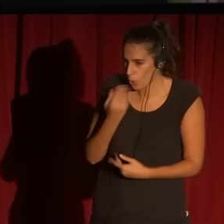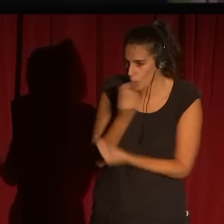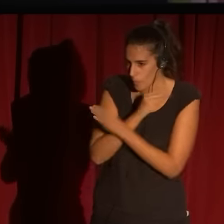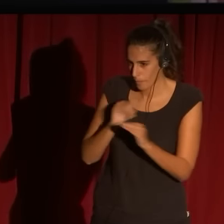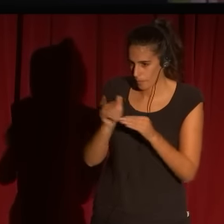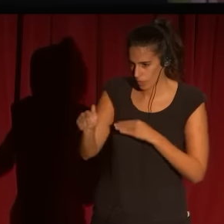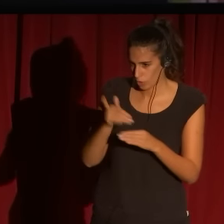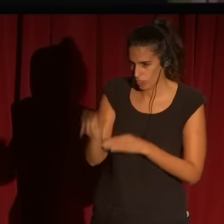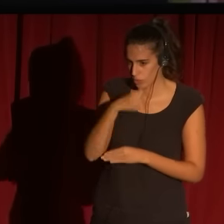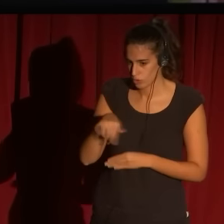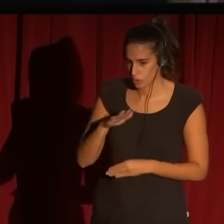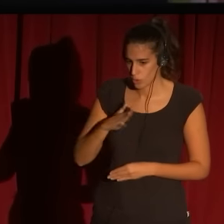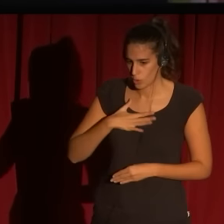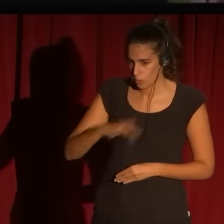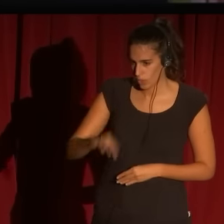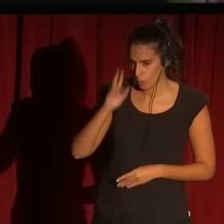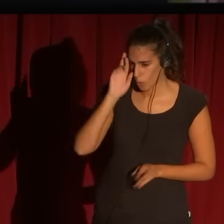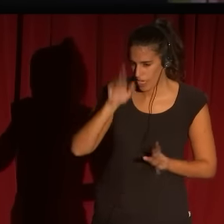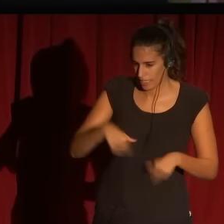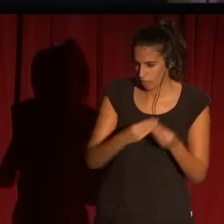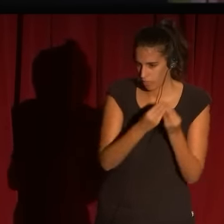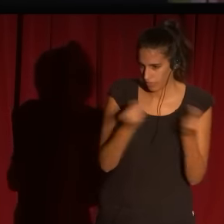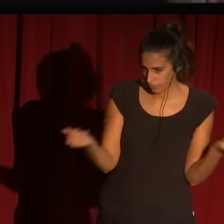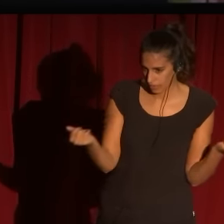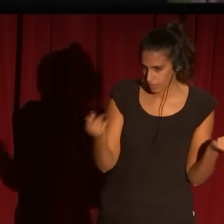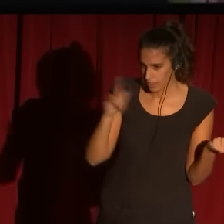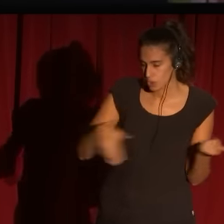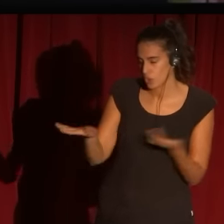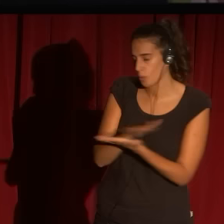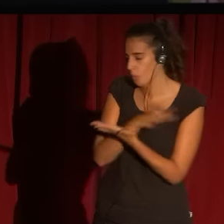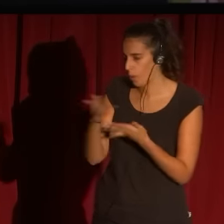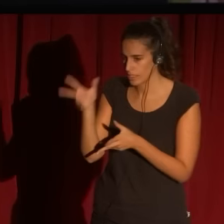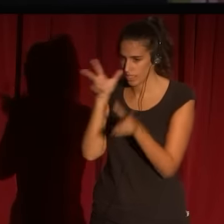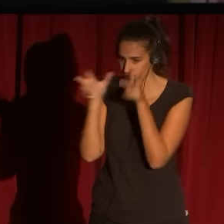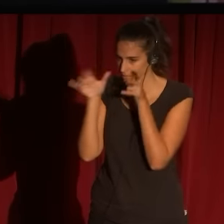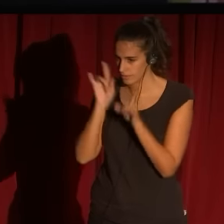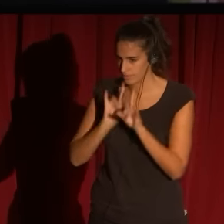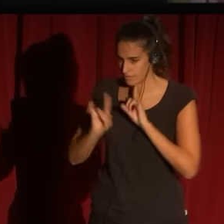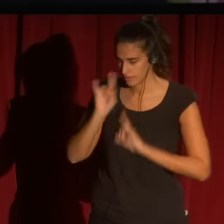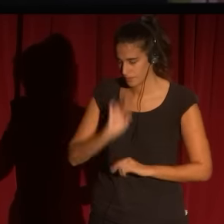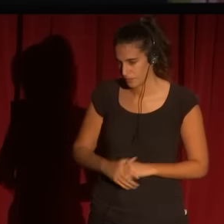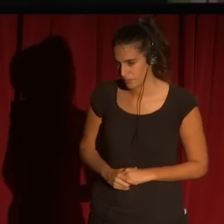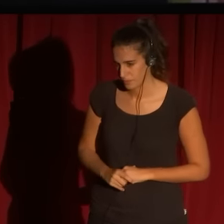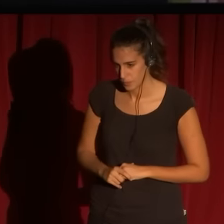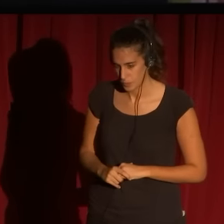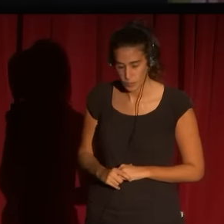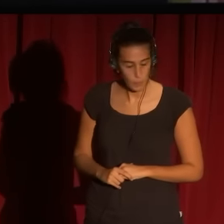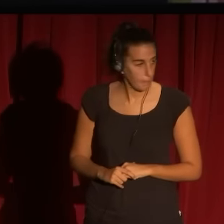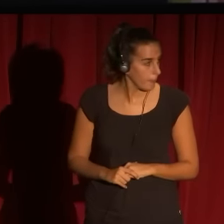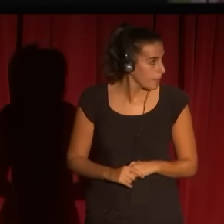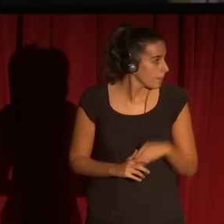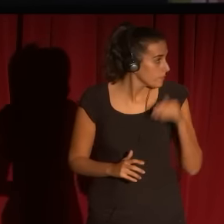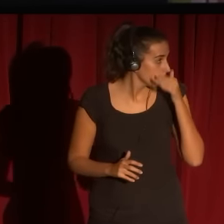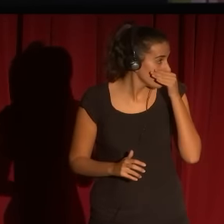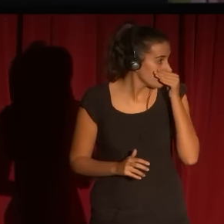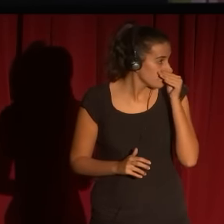creer en ella no que abandonamos quizá la razón y nos abandonamos a la poesía visual en este caso eso es lo